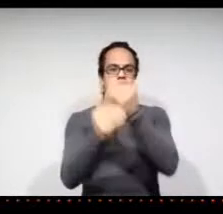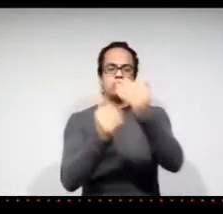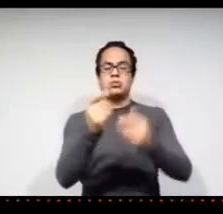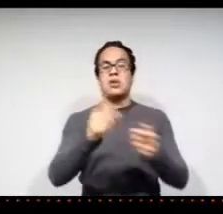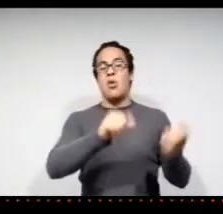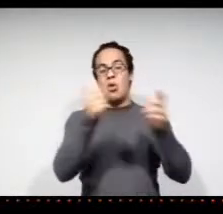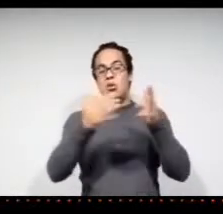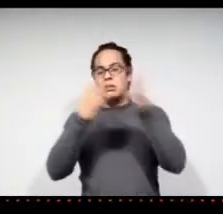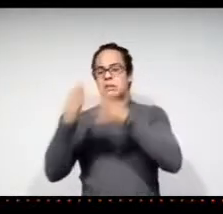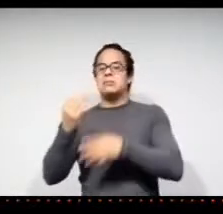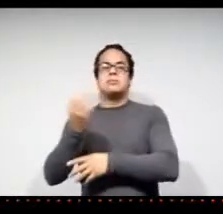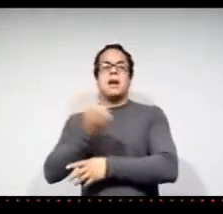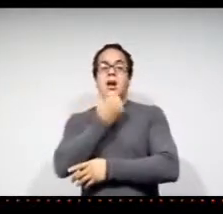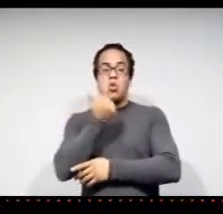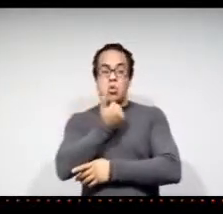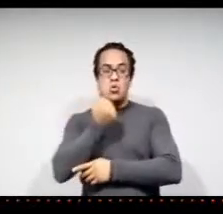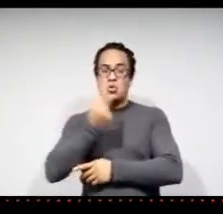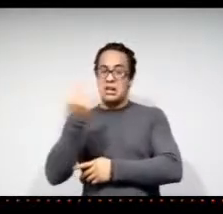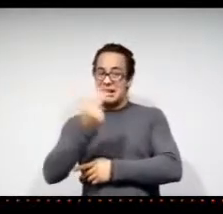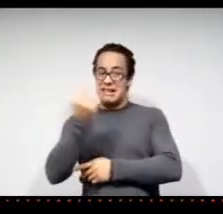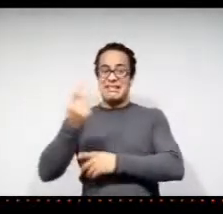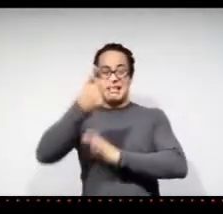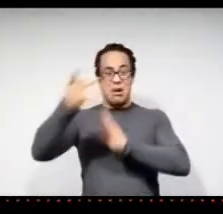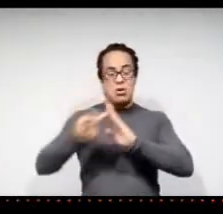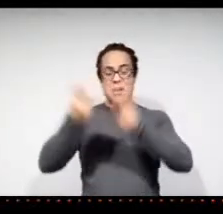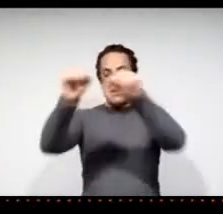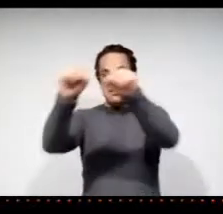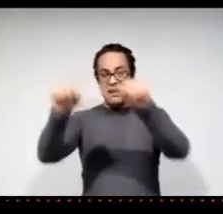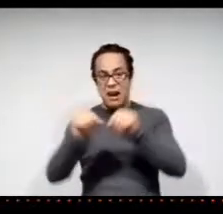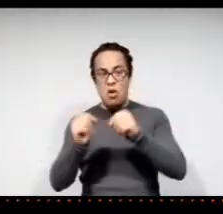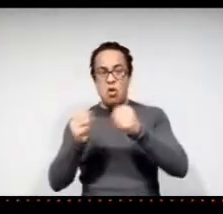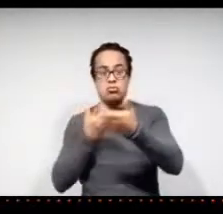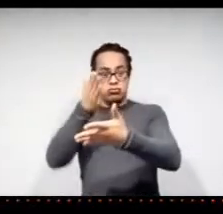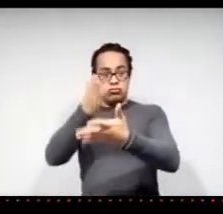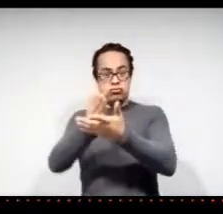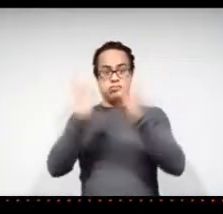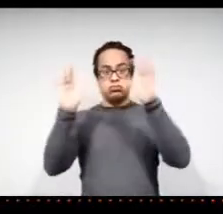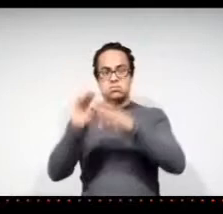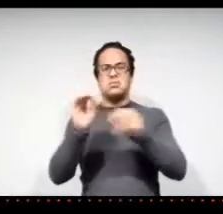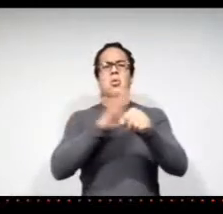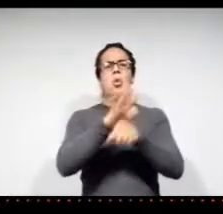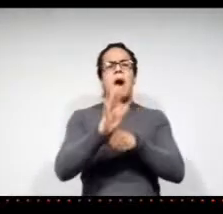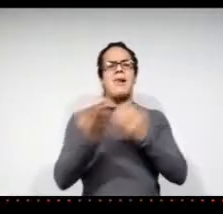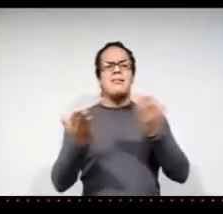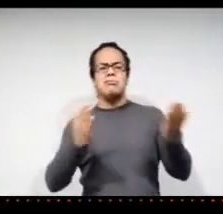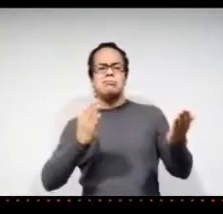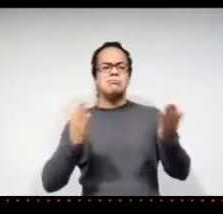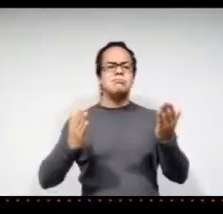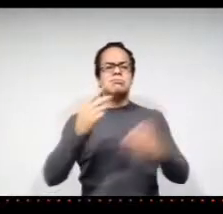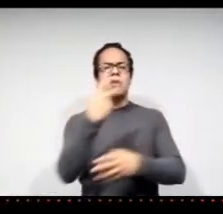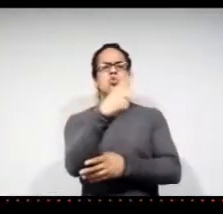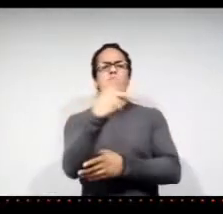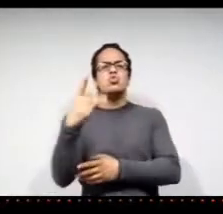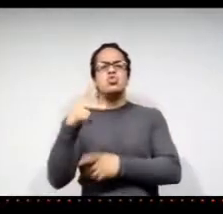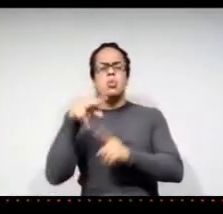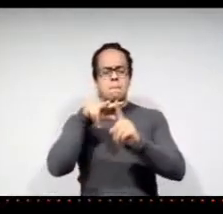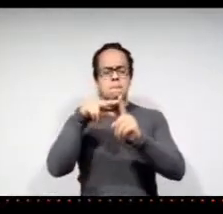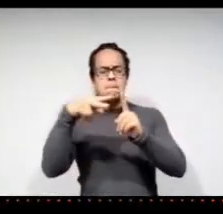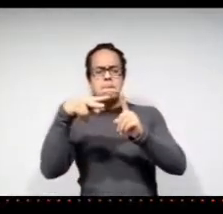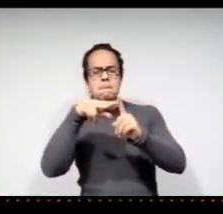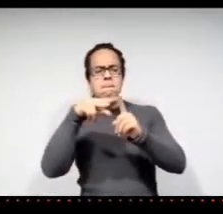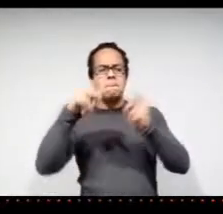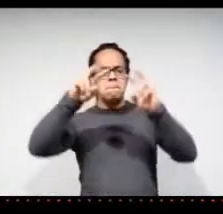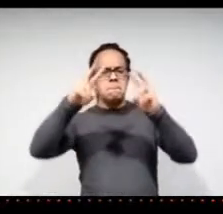volver al campus. ¿Qué es lo que ustedes están pensando y cuál es su perspectiva en torno a